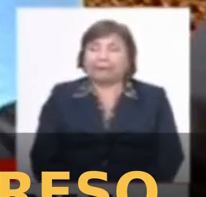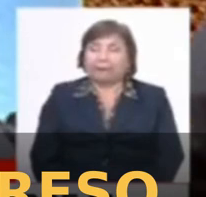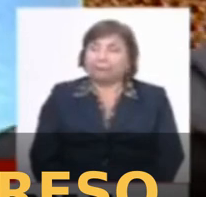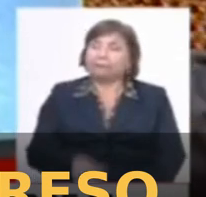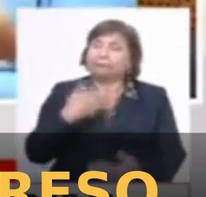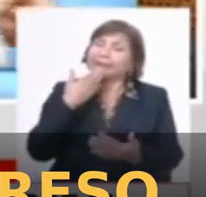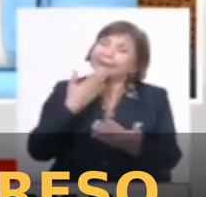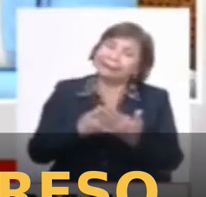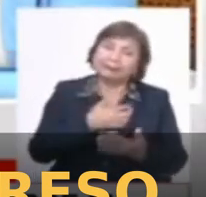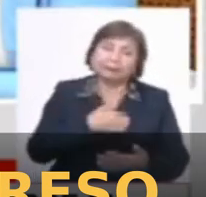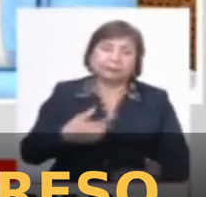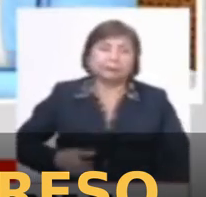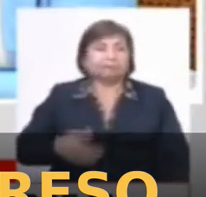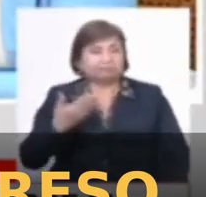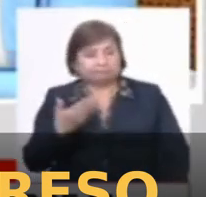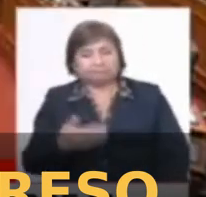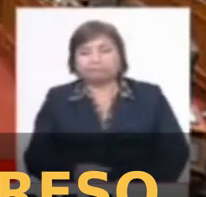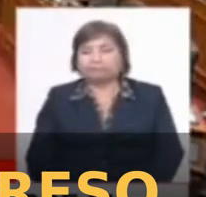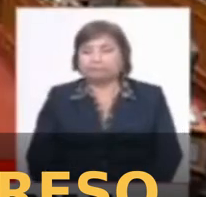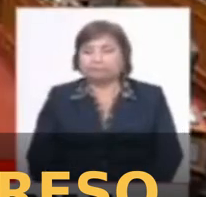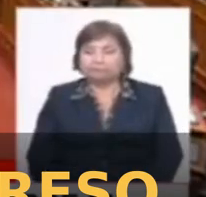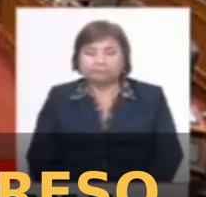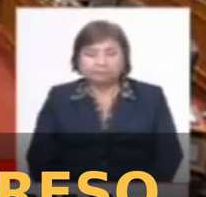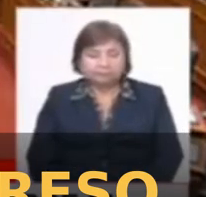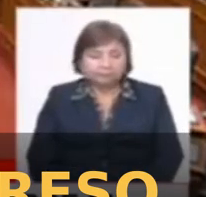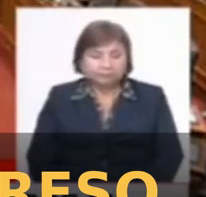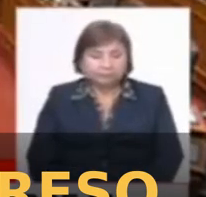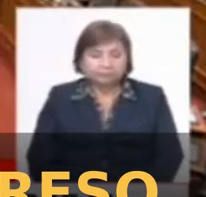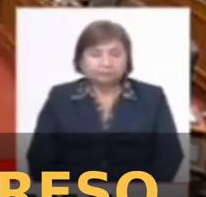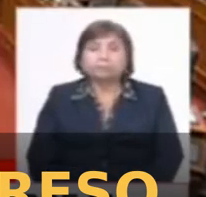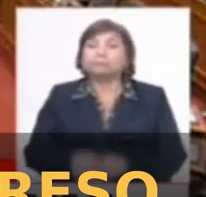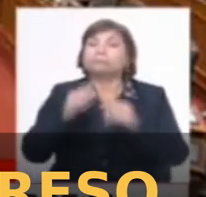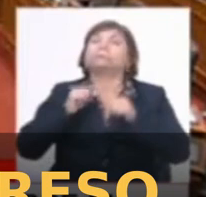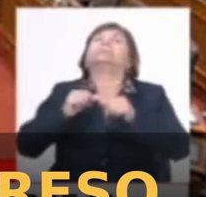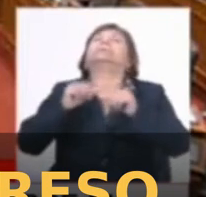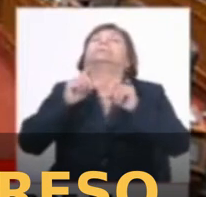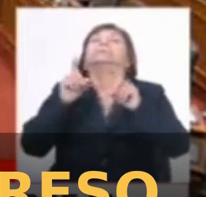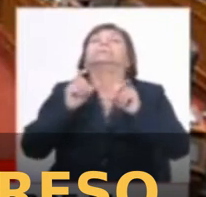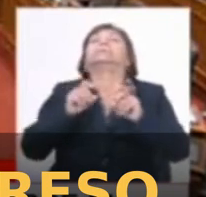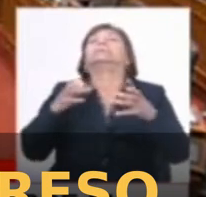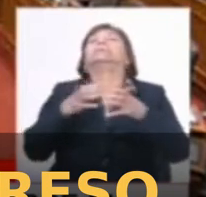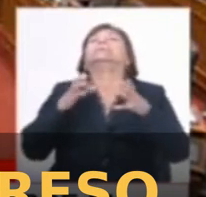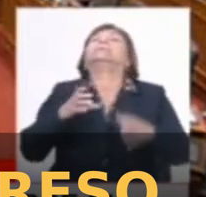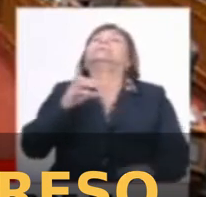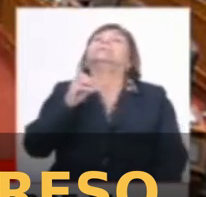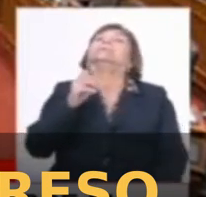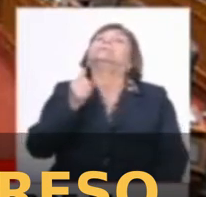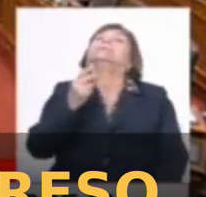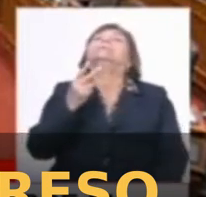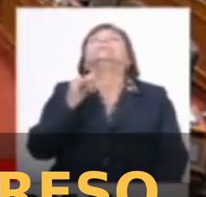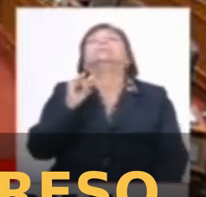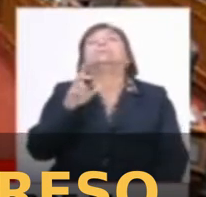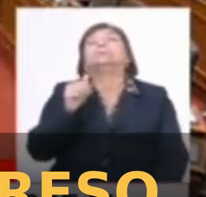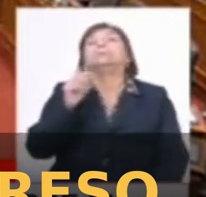Gracias, presidente. Gracias, congresista. Vamos a seguir con las preguntas de los congresistas. El congresista Dávila, congresista